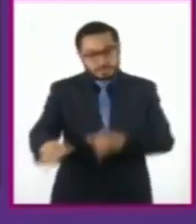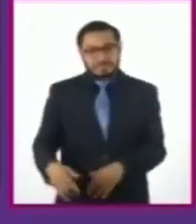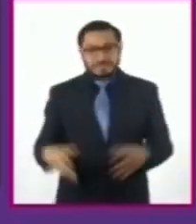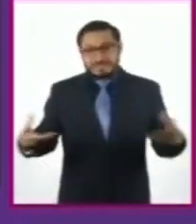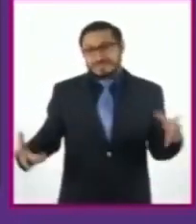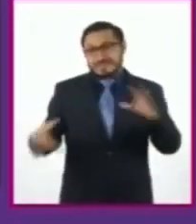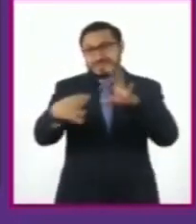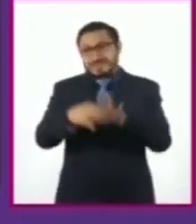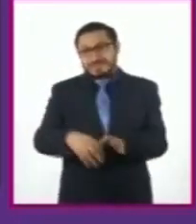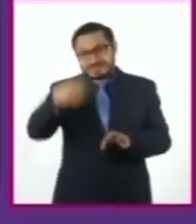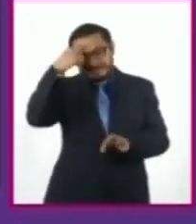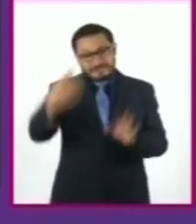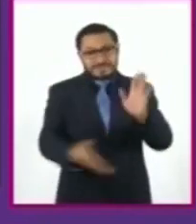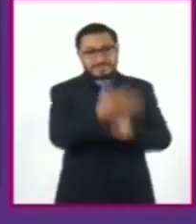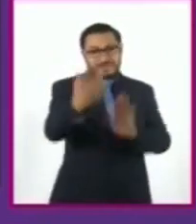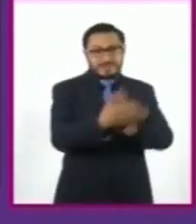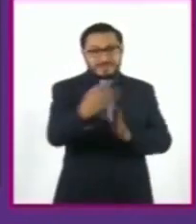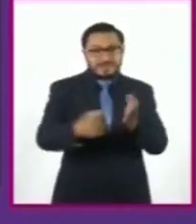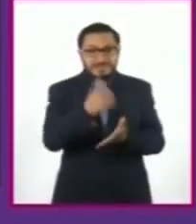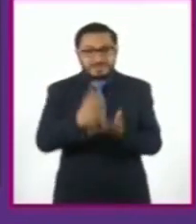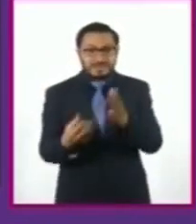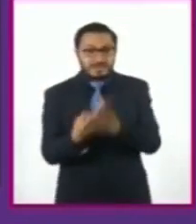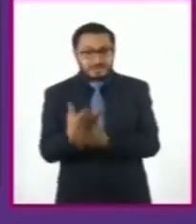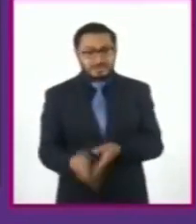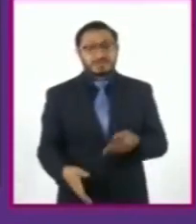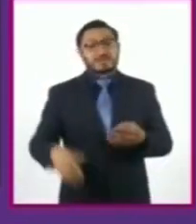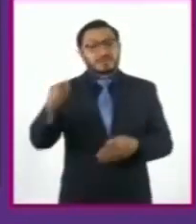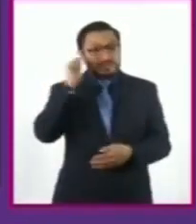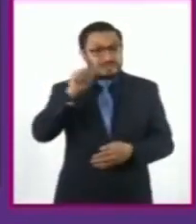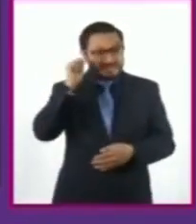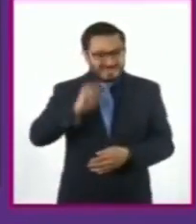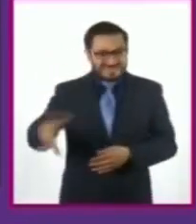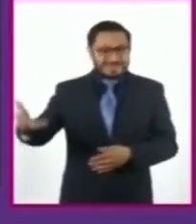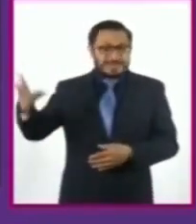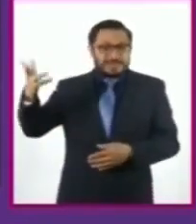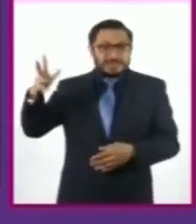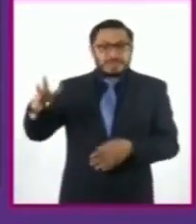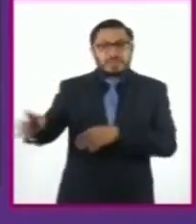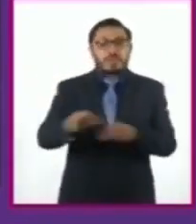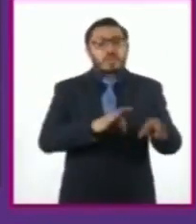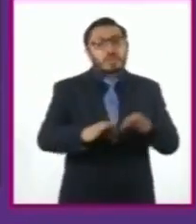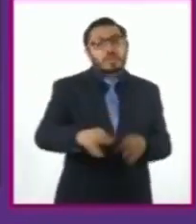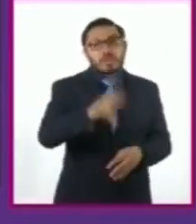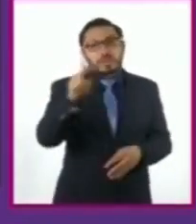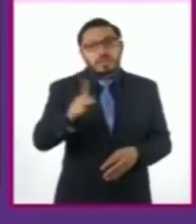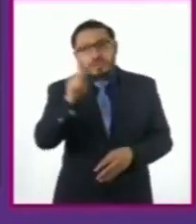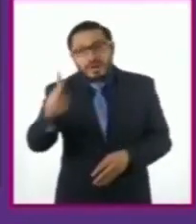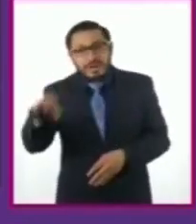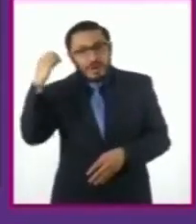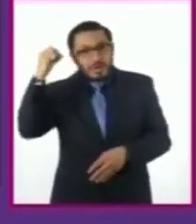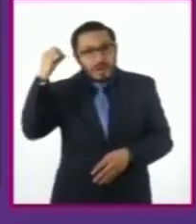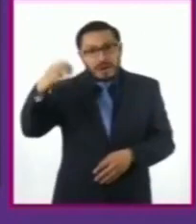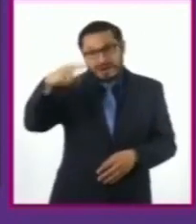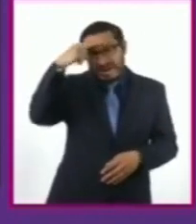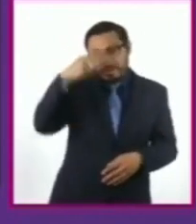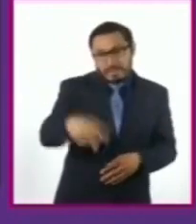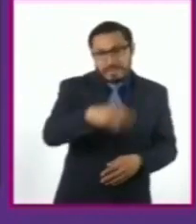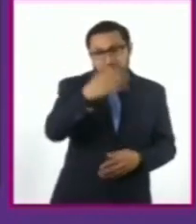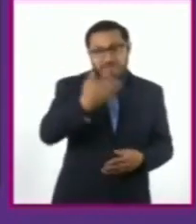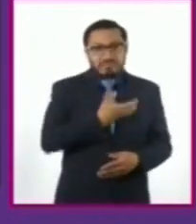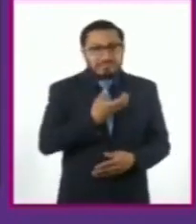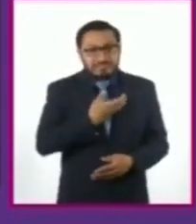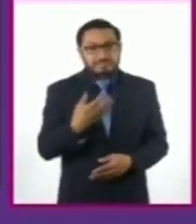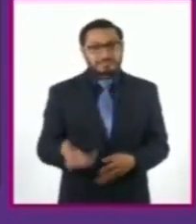ciudades que fueron planeadas durante este tiempo, como Puebla, Oaxaca y la Ciudad de México, seguían un modelo que imitaba a las ciudades